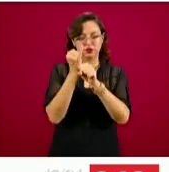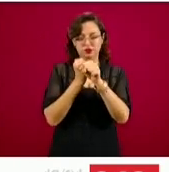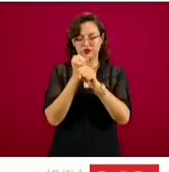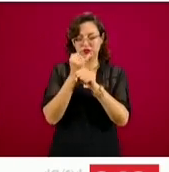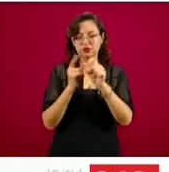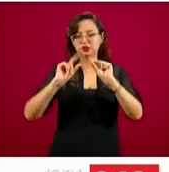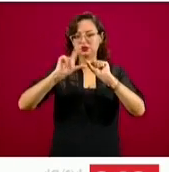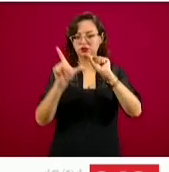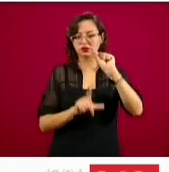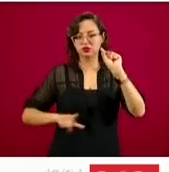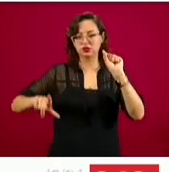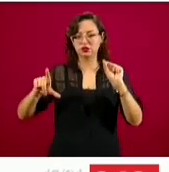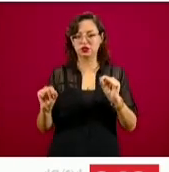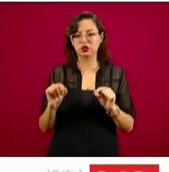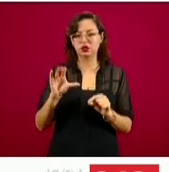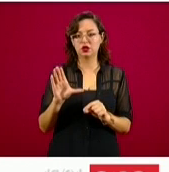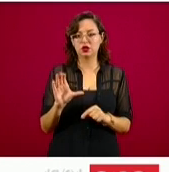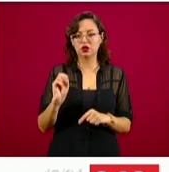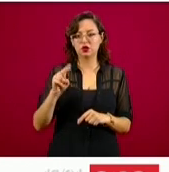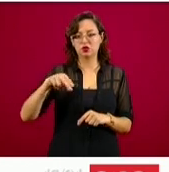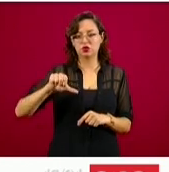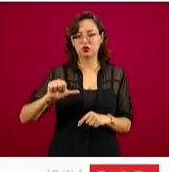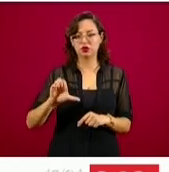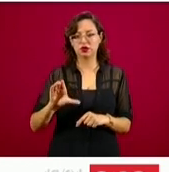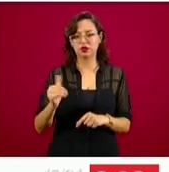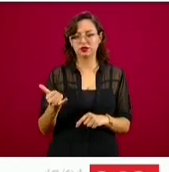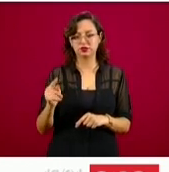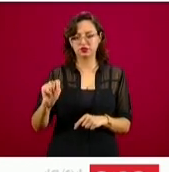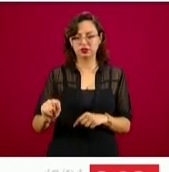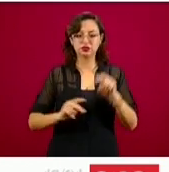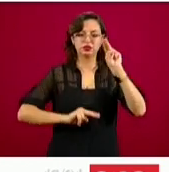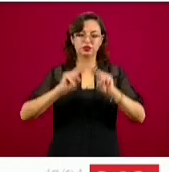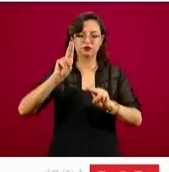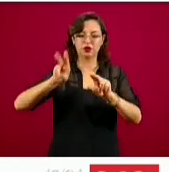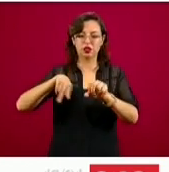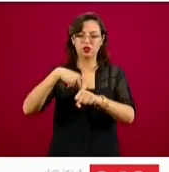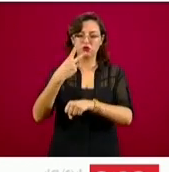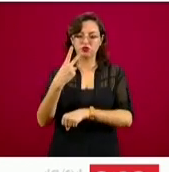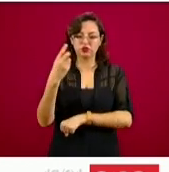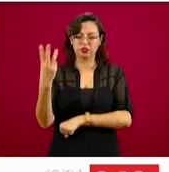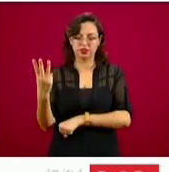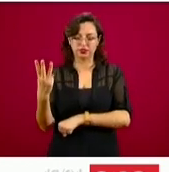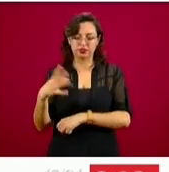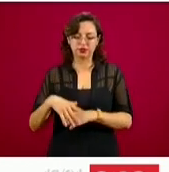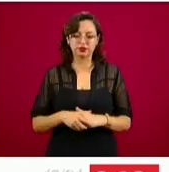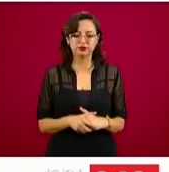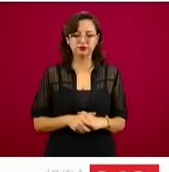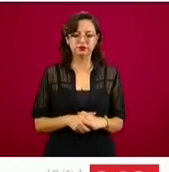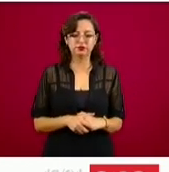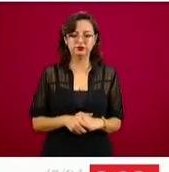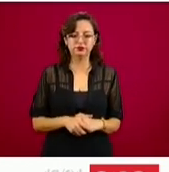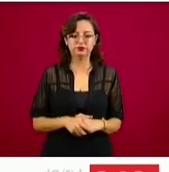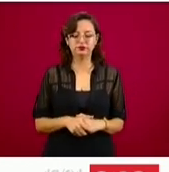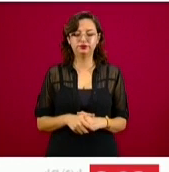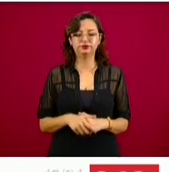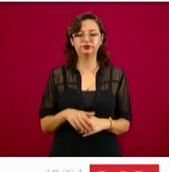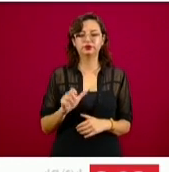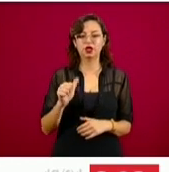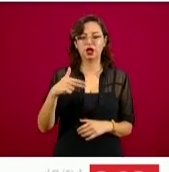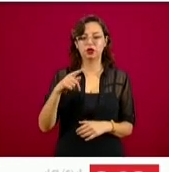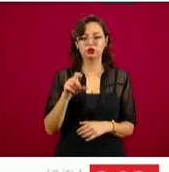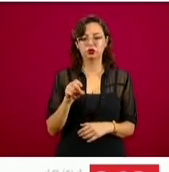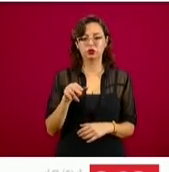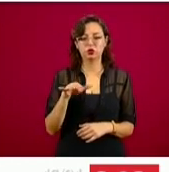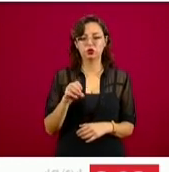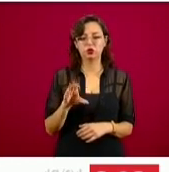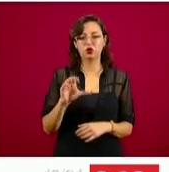nacionales del Sistema Nacional de Investigadores niveles 2 y 3. El doctor Antonio Capella,